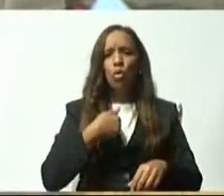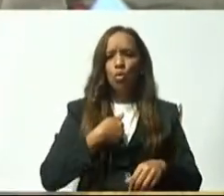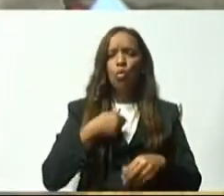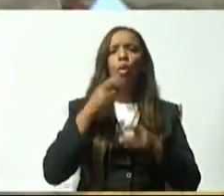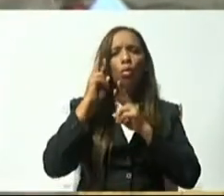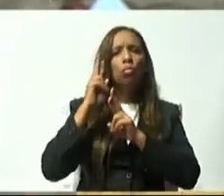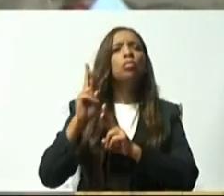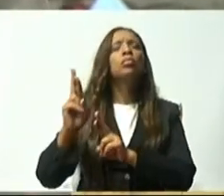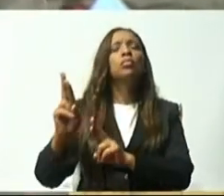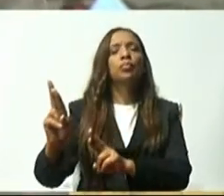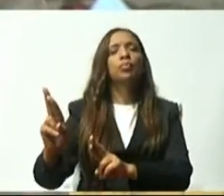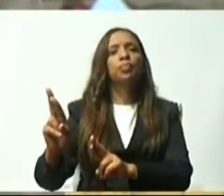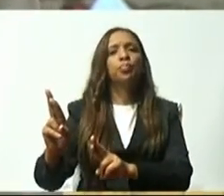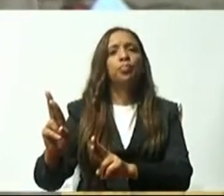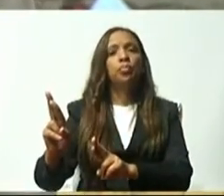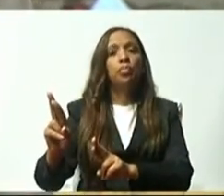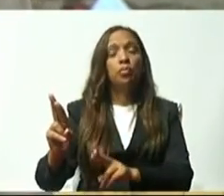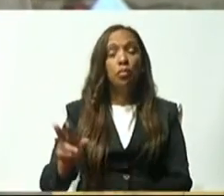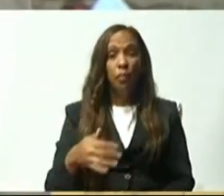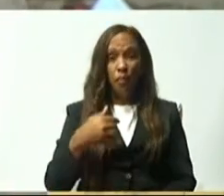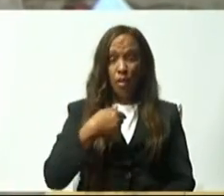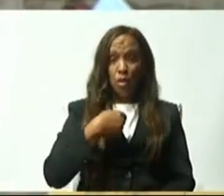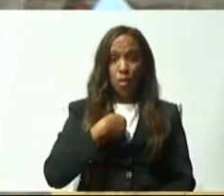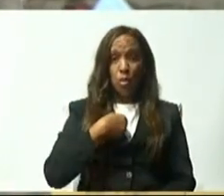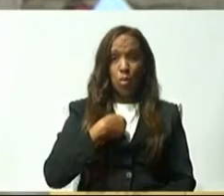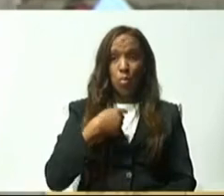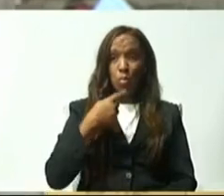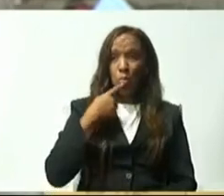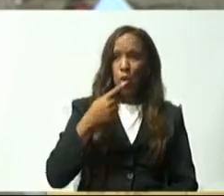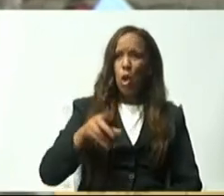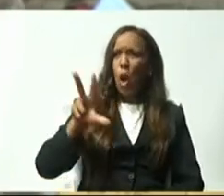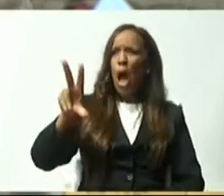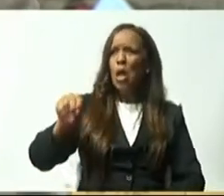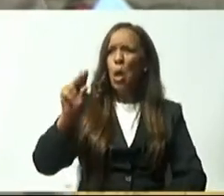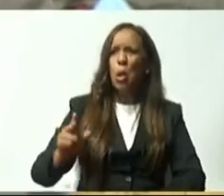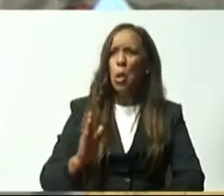investigación del Ministerio Público ni de ningún organismo.